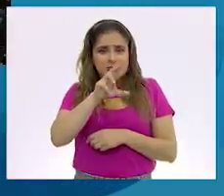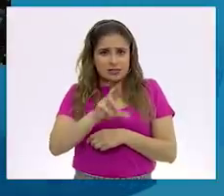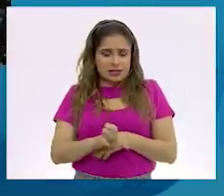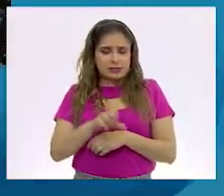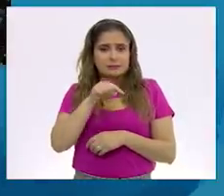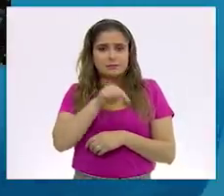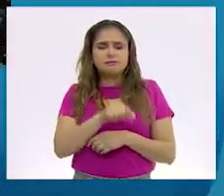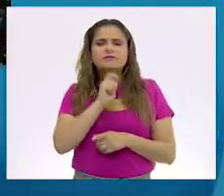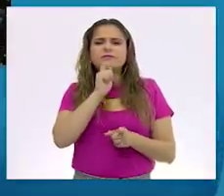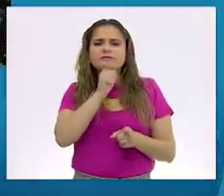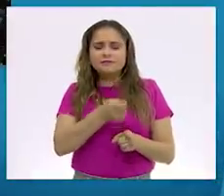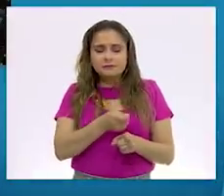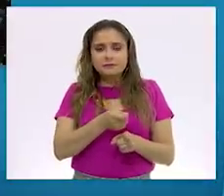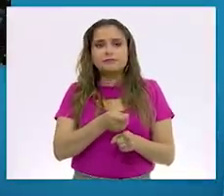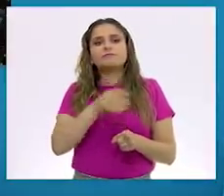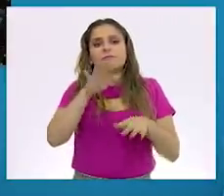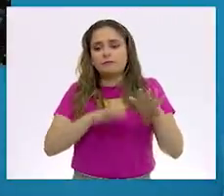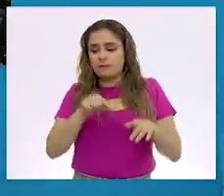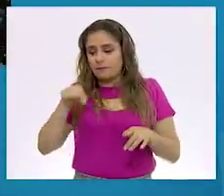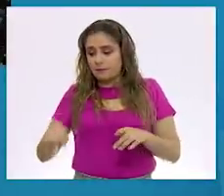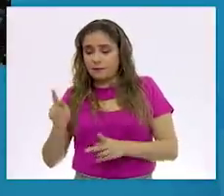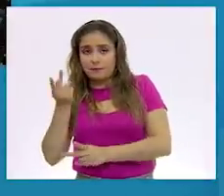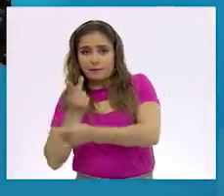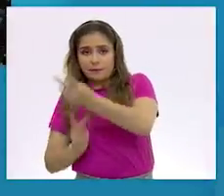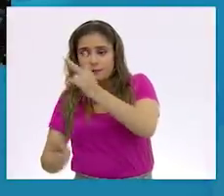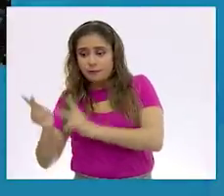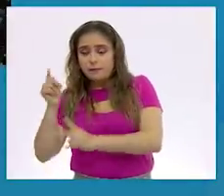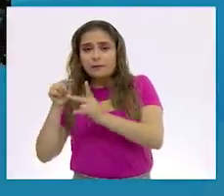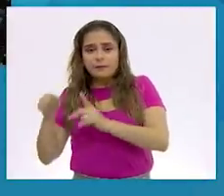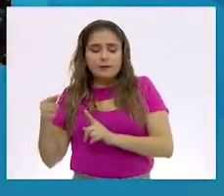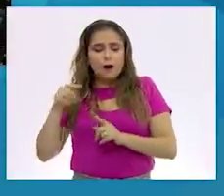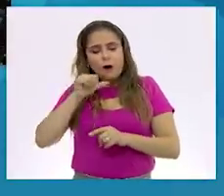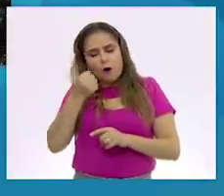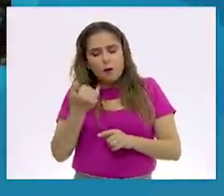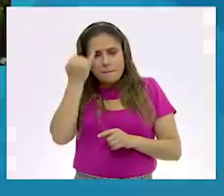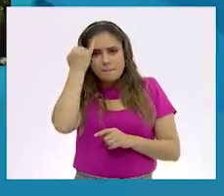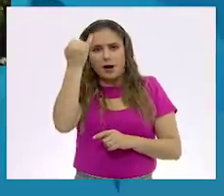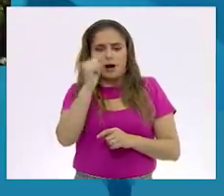veces está a un lado de su pariente cultivado.